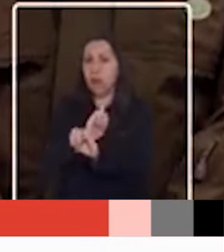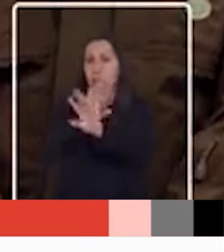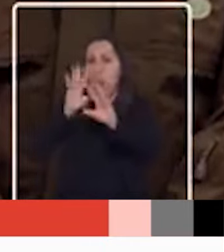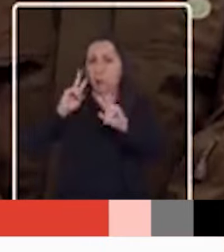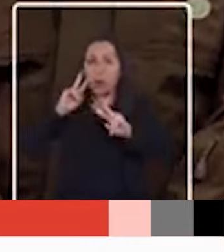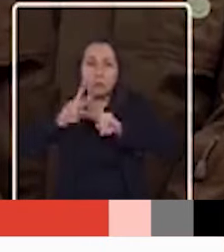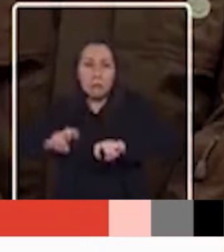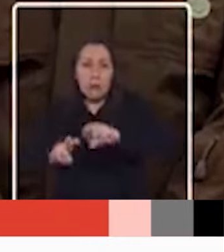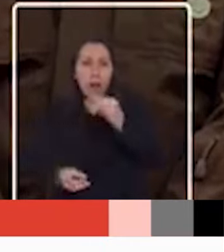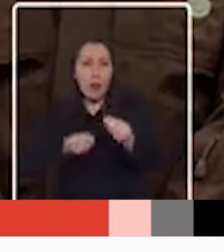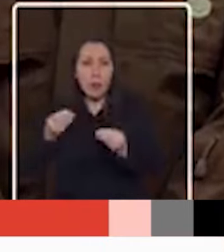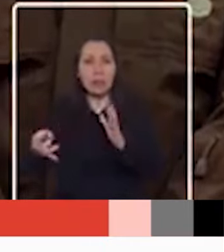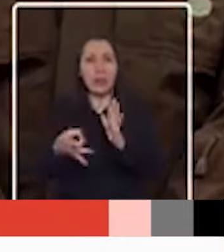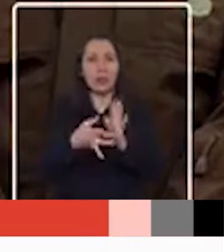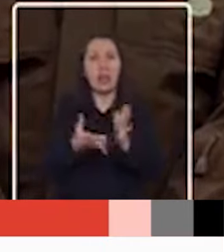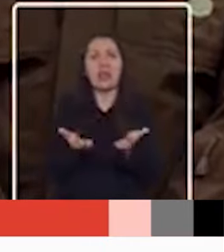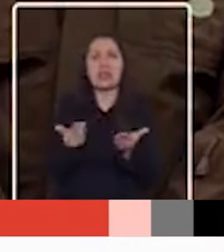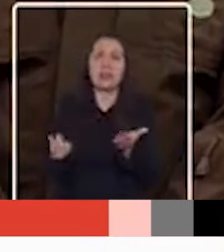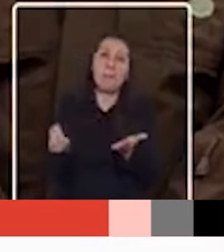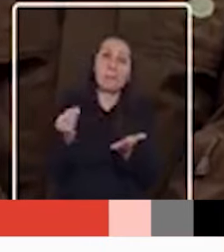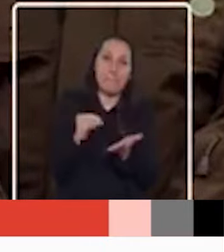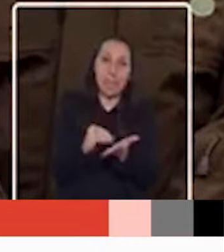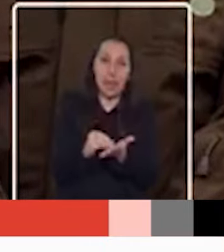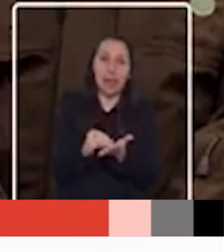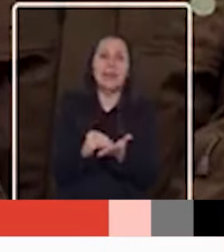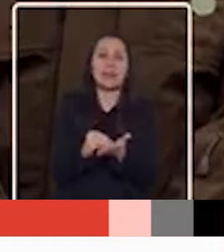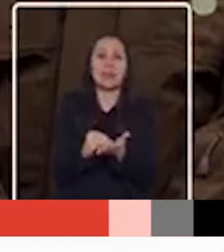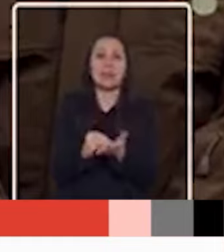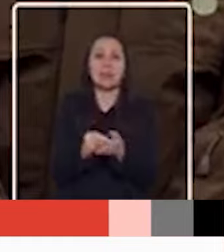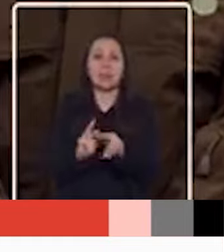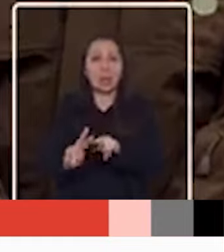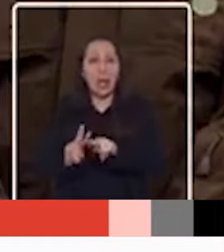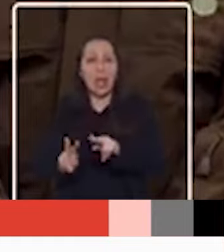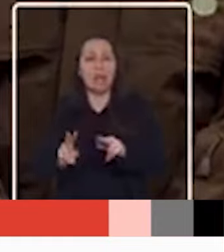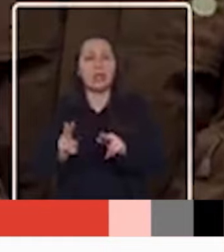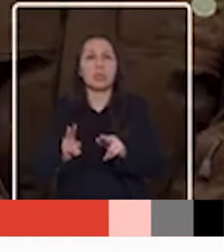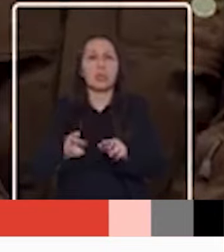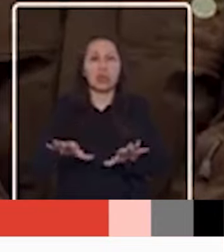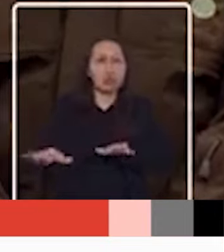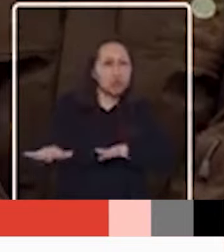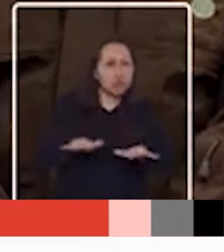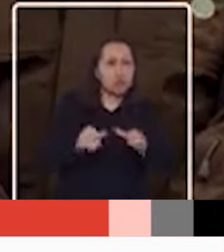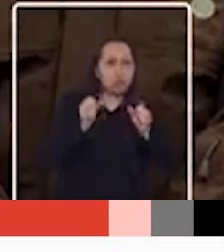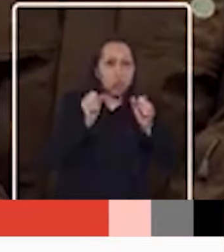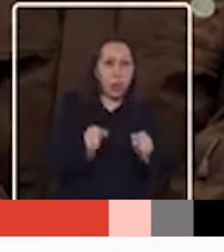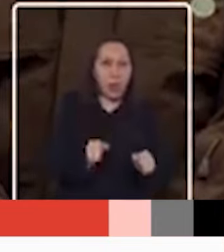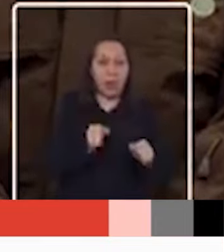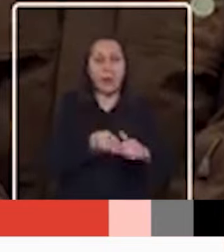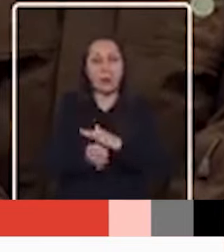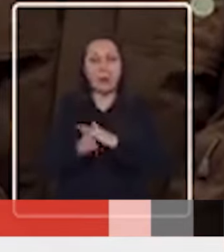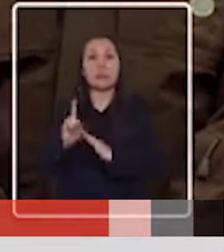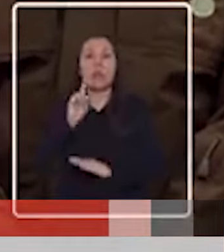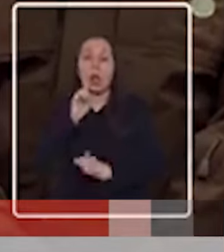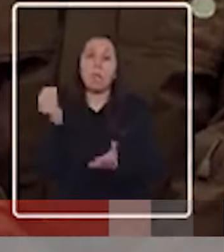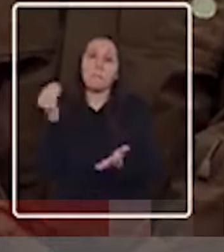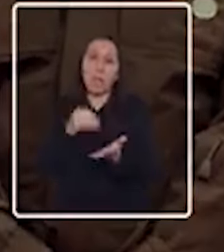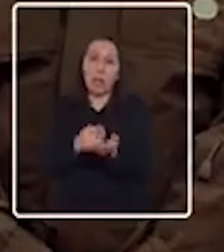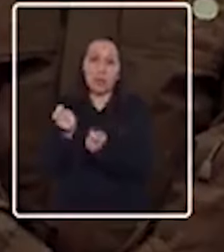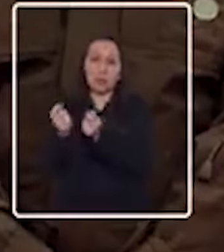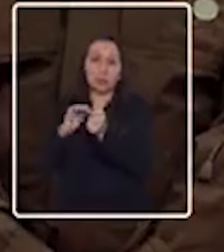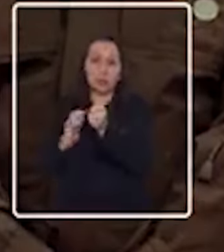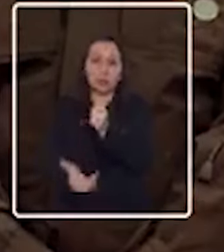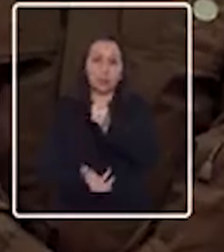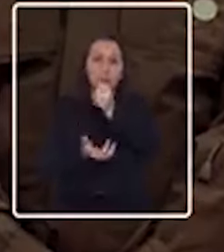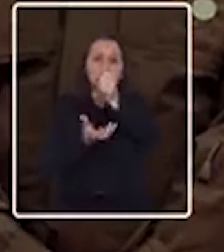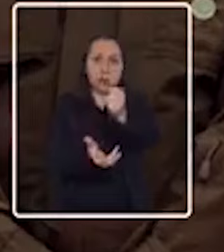este tipo de delitos, pero necesitamos reforzarlas, ampliar su espectro y su capacidad. Para eso hay recursos adicionales que se van